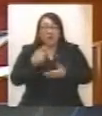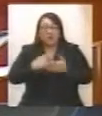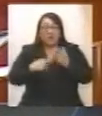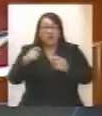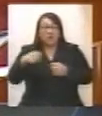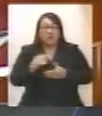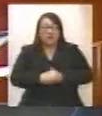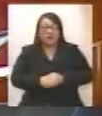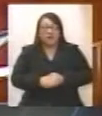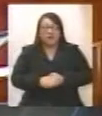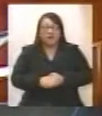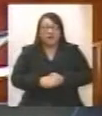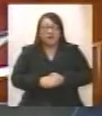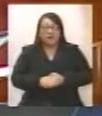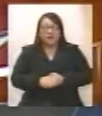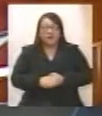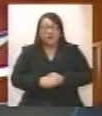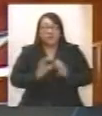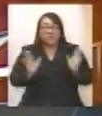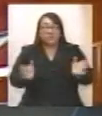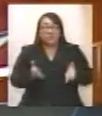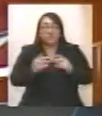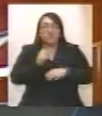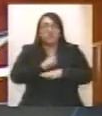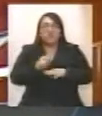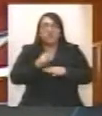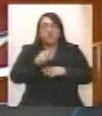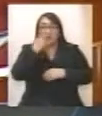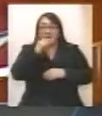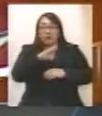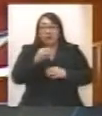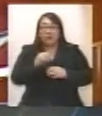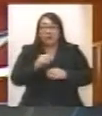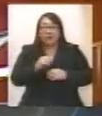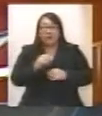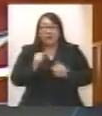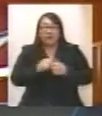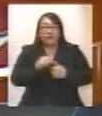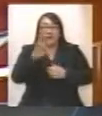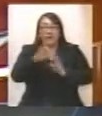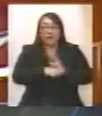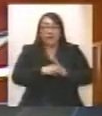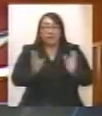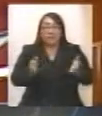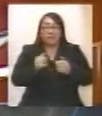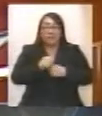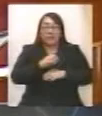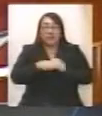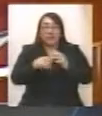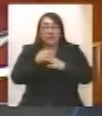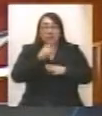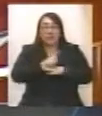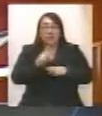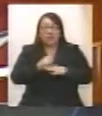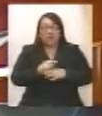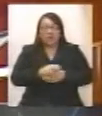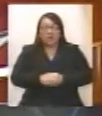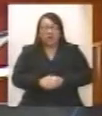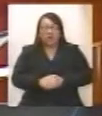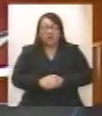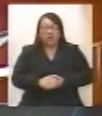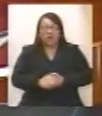necesiten, impulsamos el desarrollo infantil temprano mediante el Fondo de Estímulo de Desarrollo y Logro de